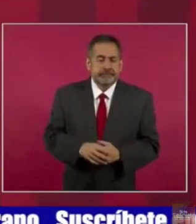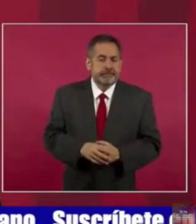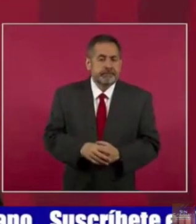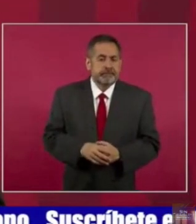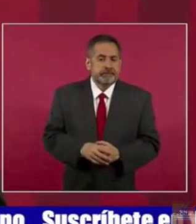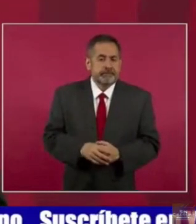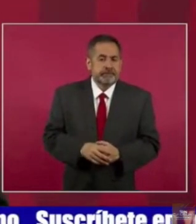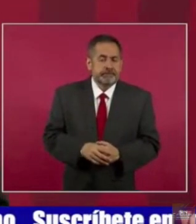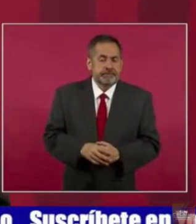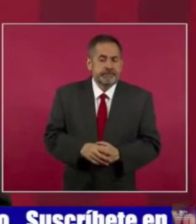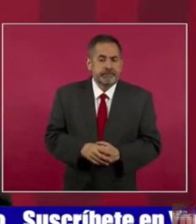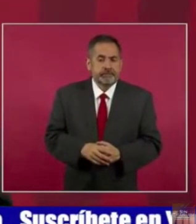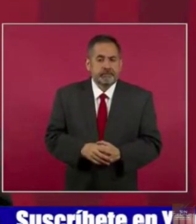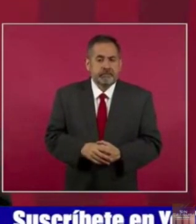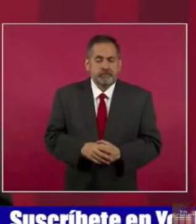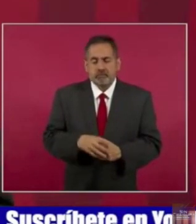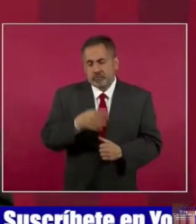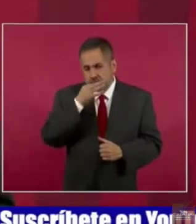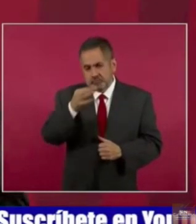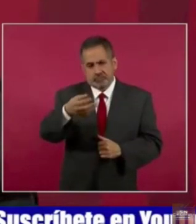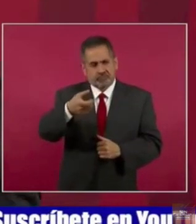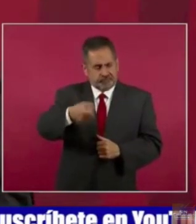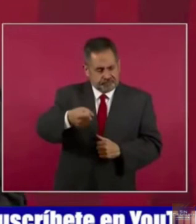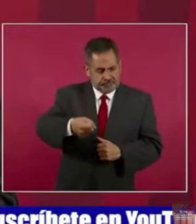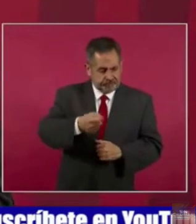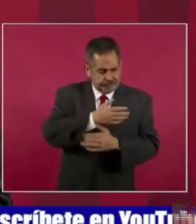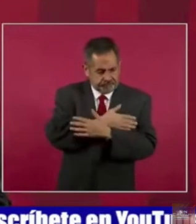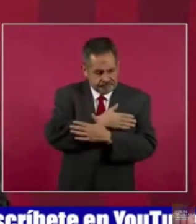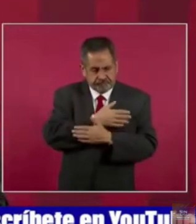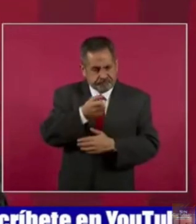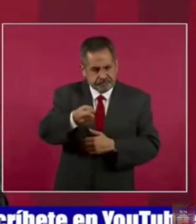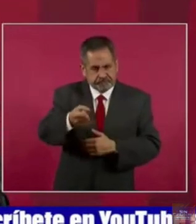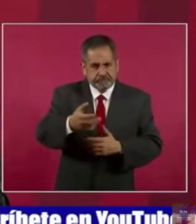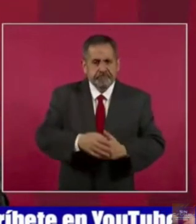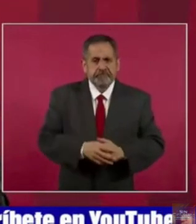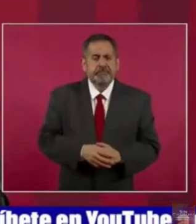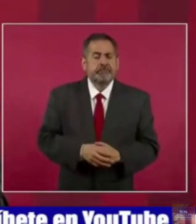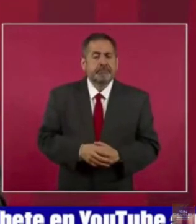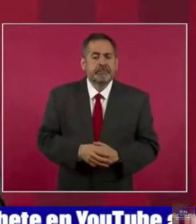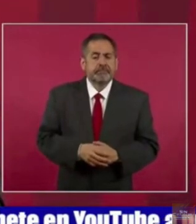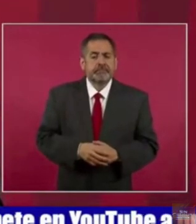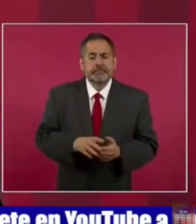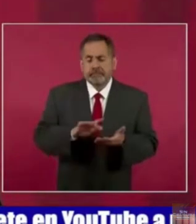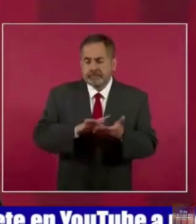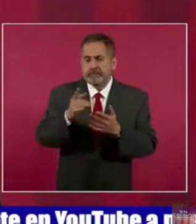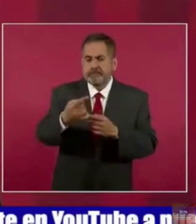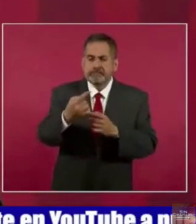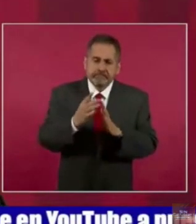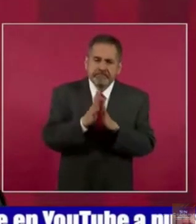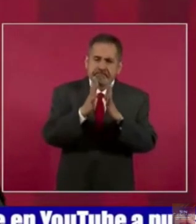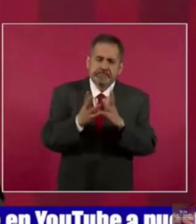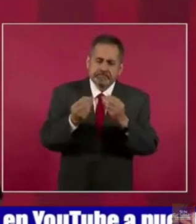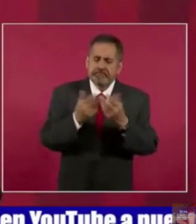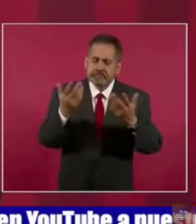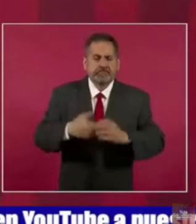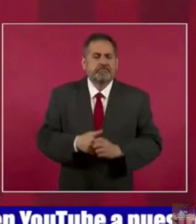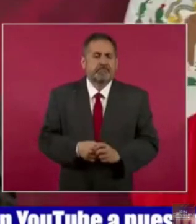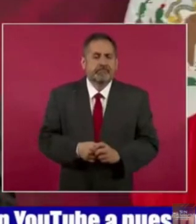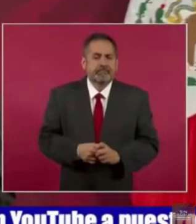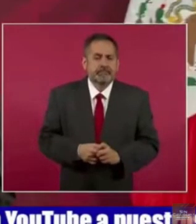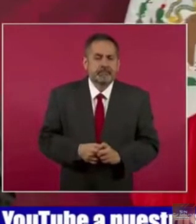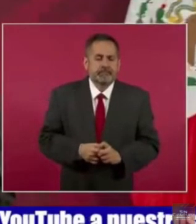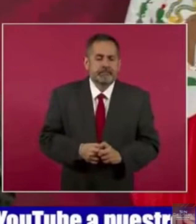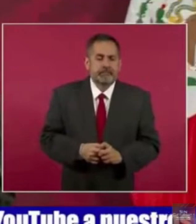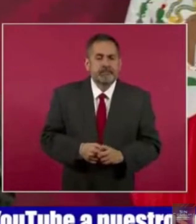su discurso en el aniversario número 100 del asesinato de Ricardo Flores Magón, en estos momentos